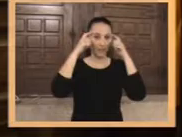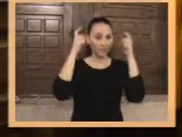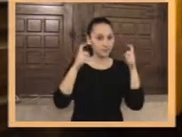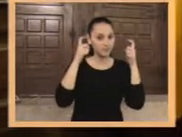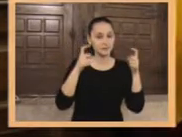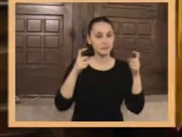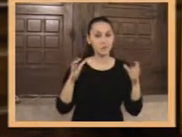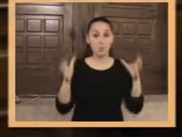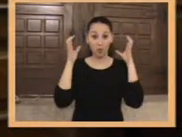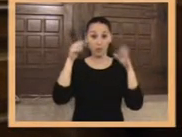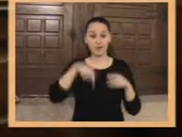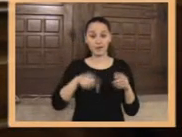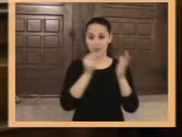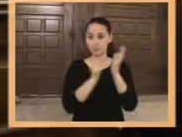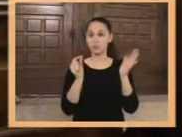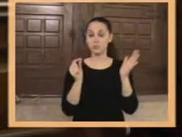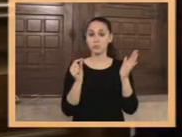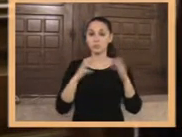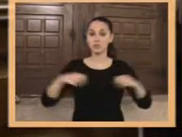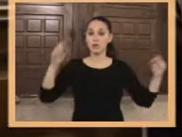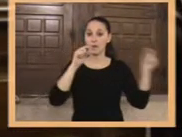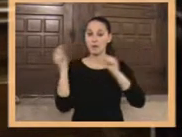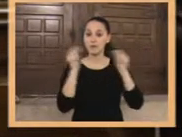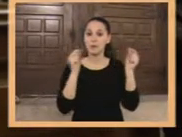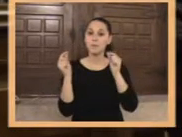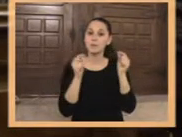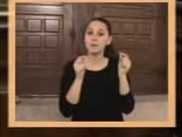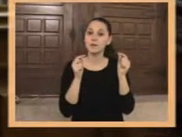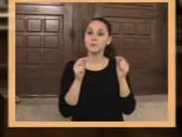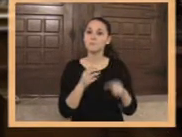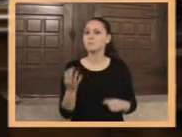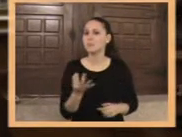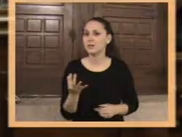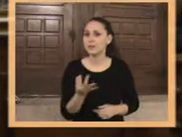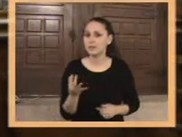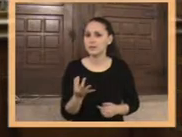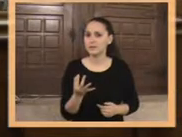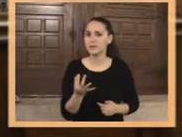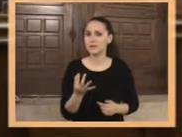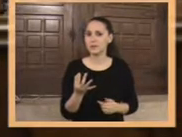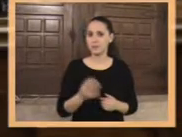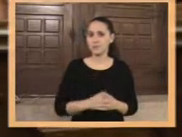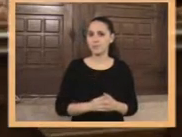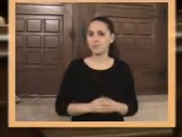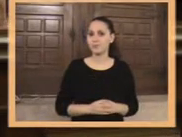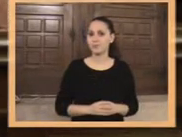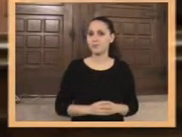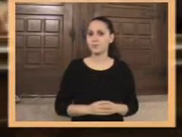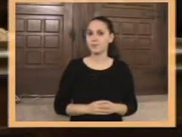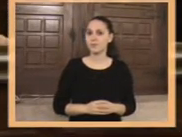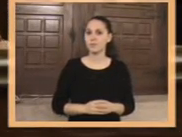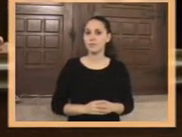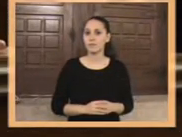aprobar en este punto no es otra cosa que una consecuencia, una